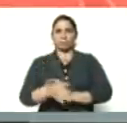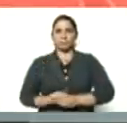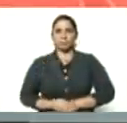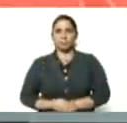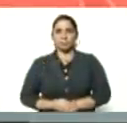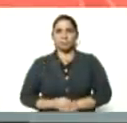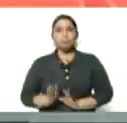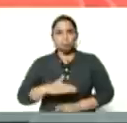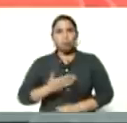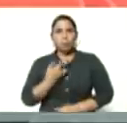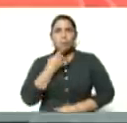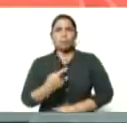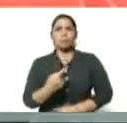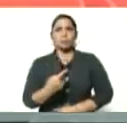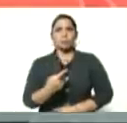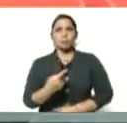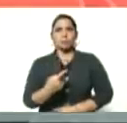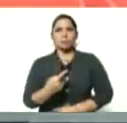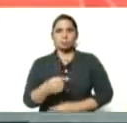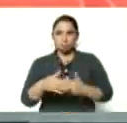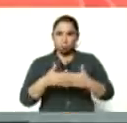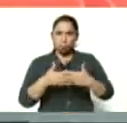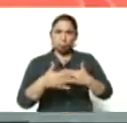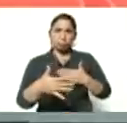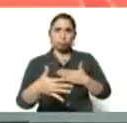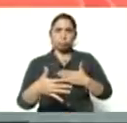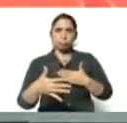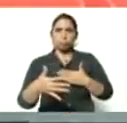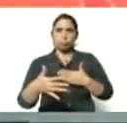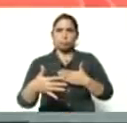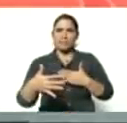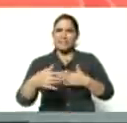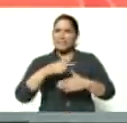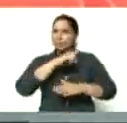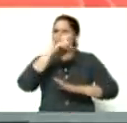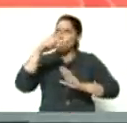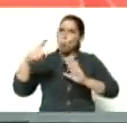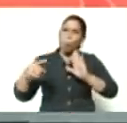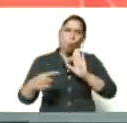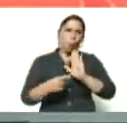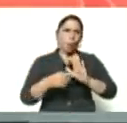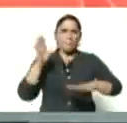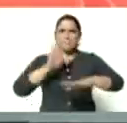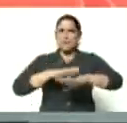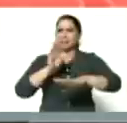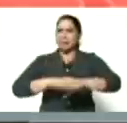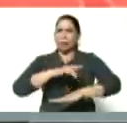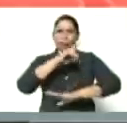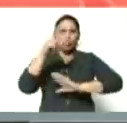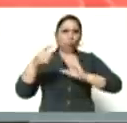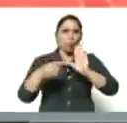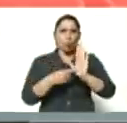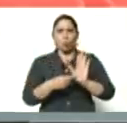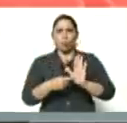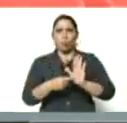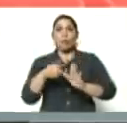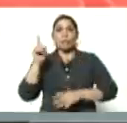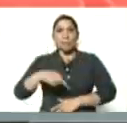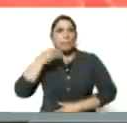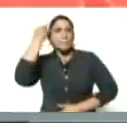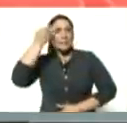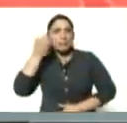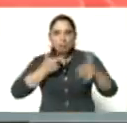Y podemos decir, ha pasado de todo, ha pasado lo que preveía